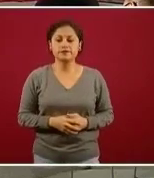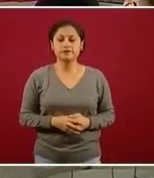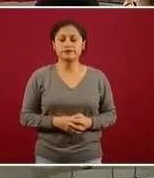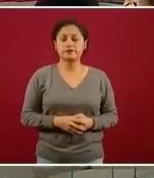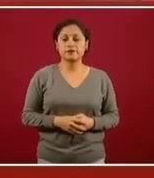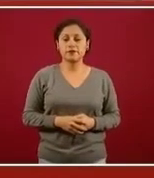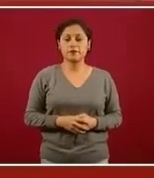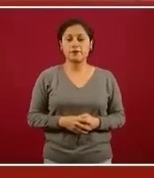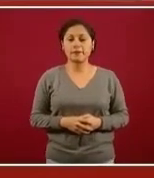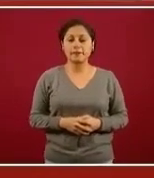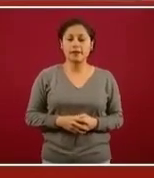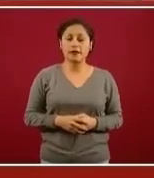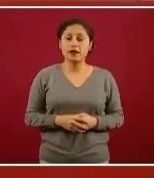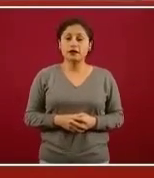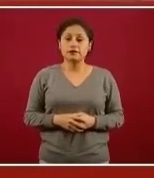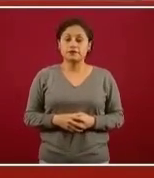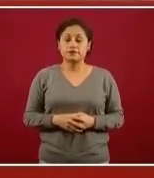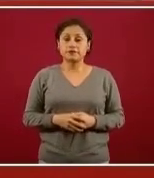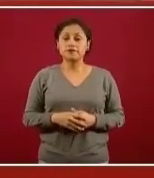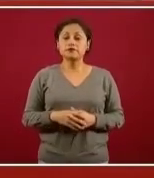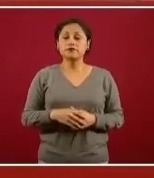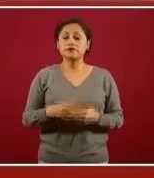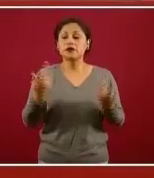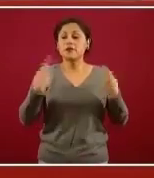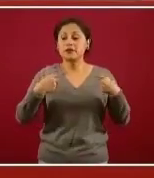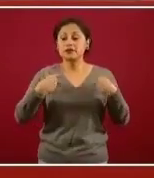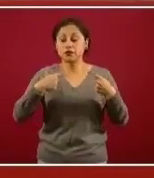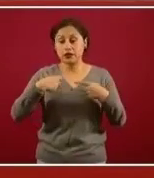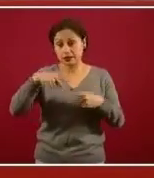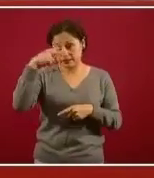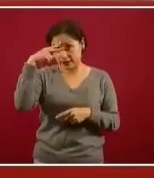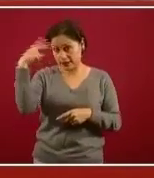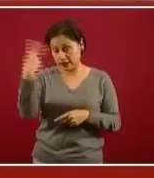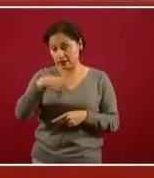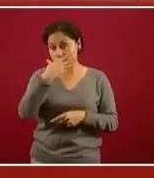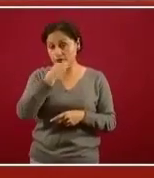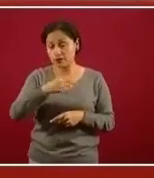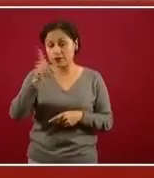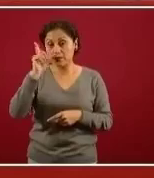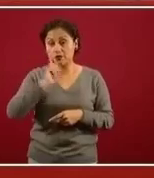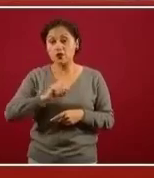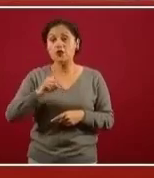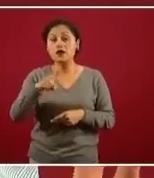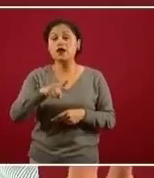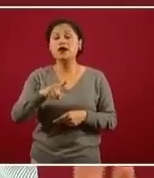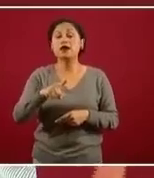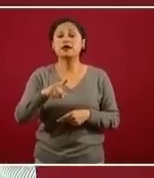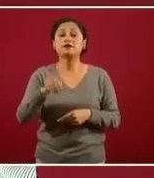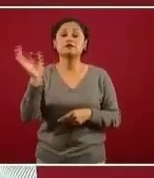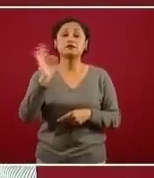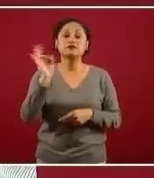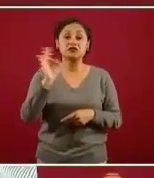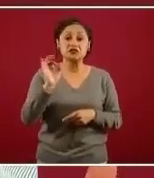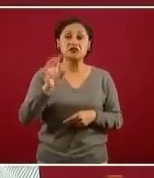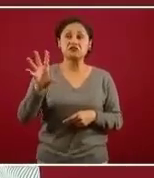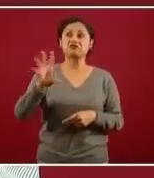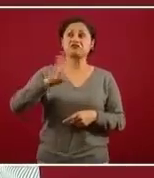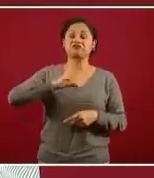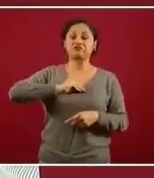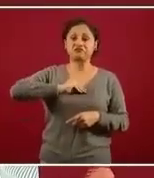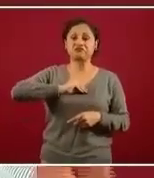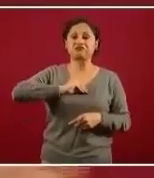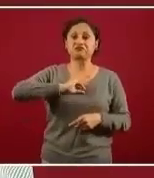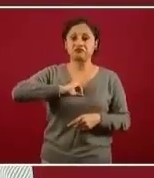mayoría de las mexicanas y los mexicanos vamos en algún momento a lo largo de esta epidemia, y esta epidemia puede ser larga, como lo hemos dicho,